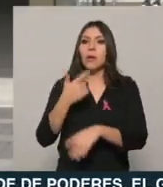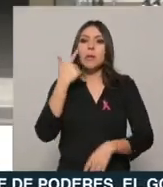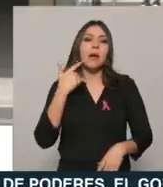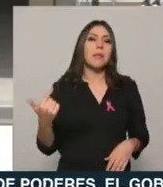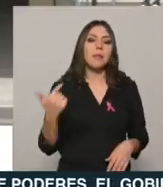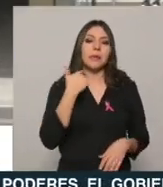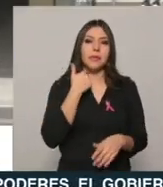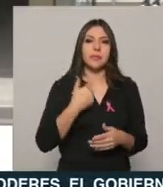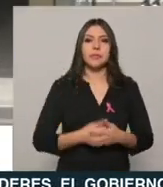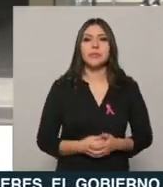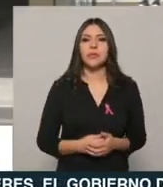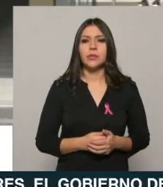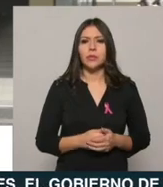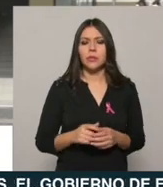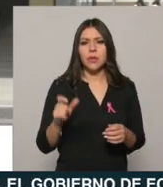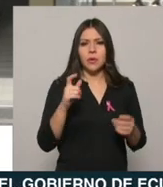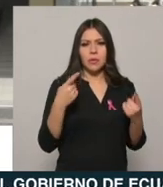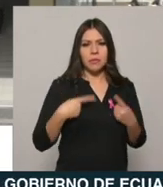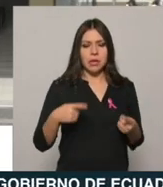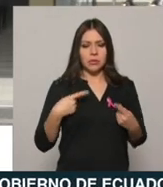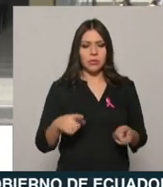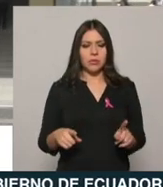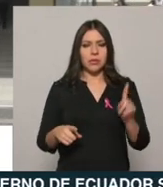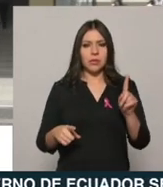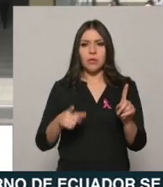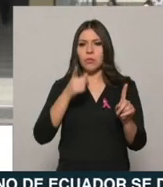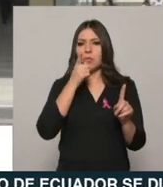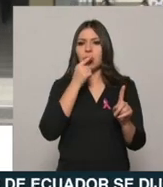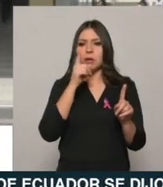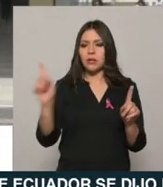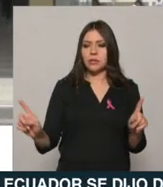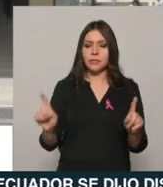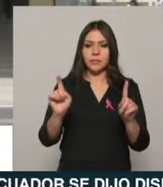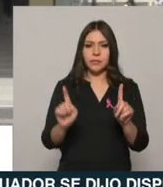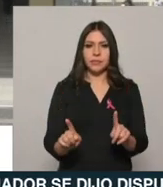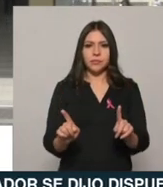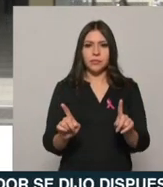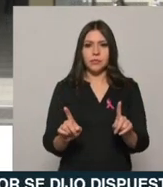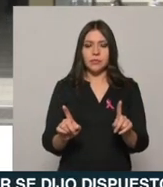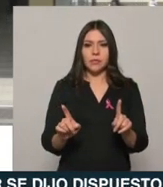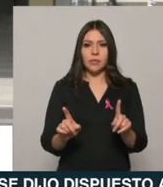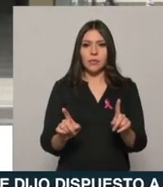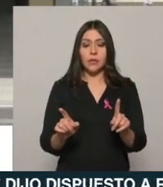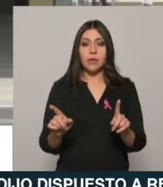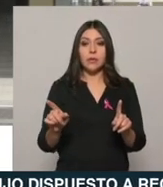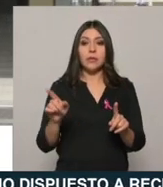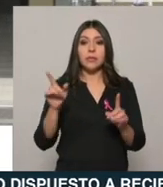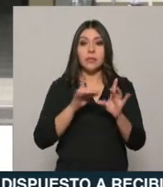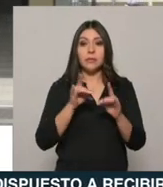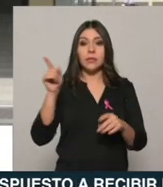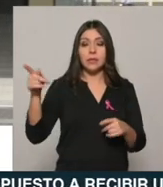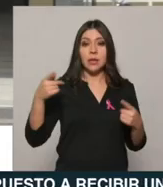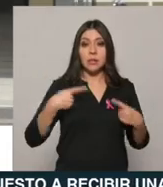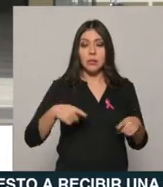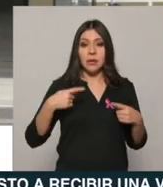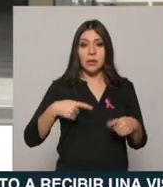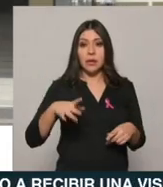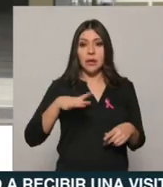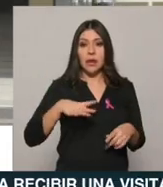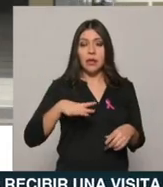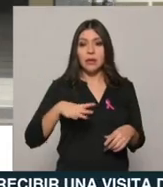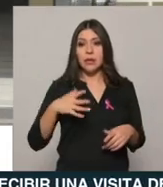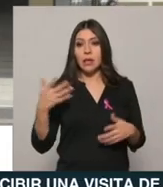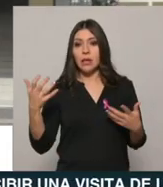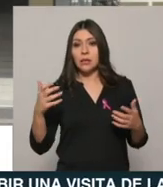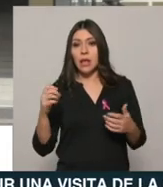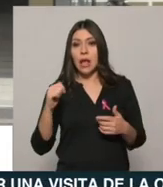desventaja, toda vez que el ciudadano está ubicado de un lado y el policía del otro. Entonces explican que si el ciudadano actúa de alguna